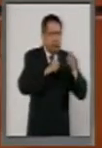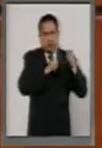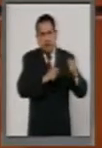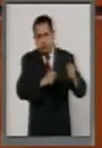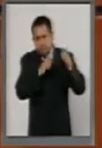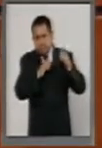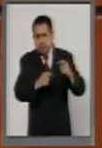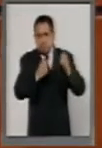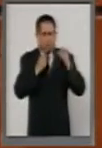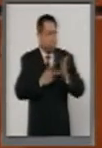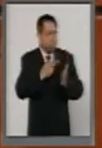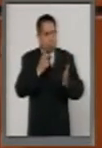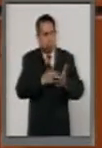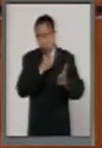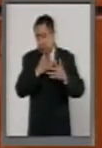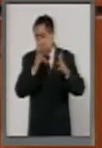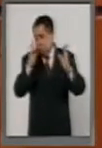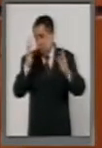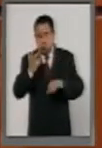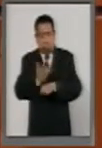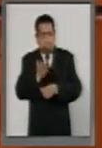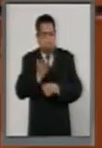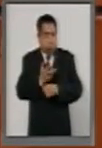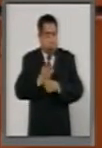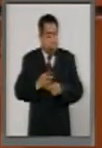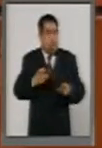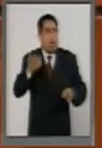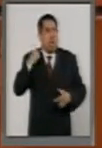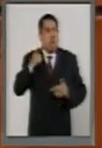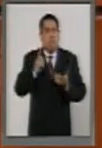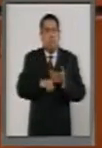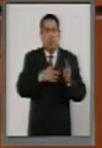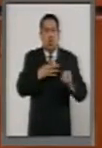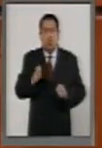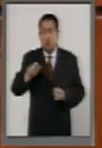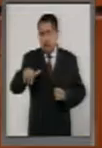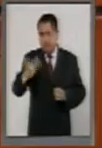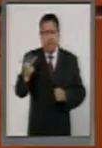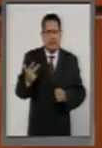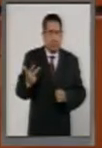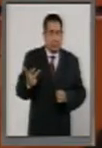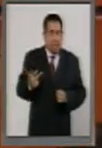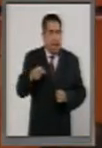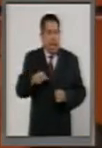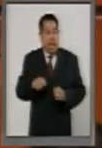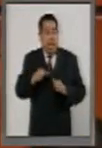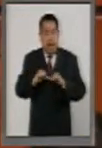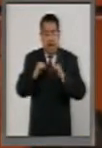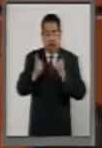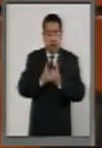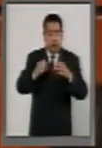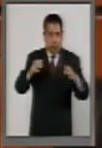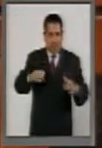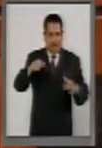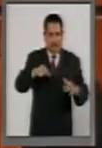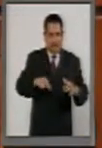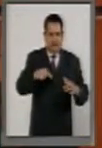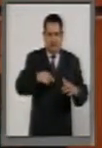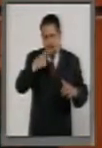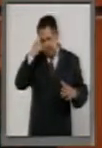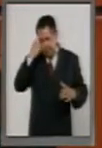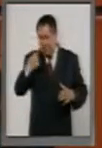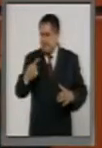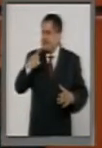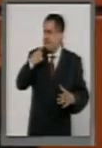habían producido en los Estados Unidos en 1913, esta organización interpuso